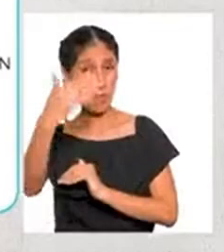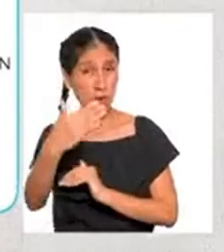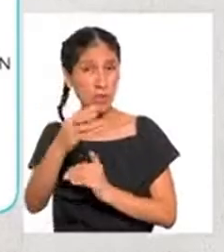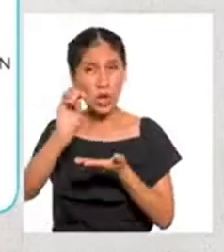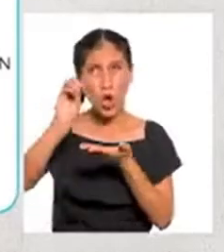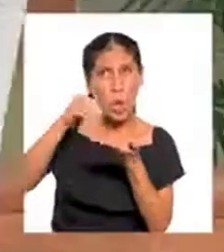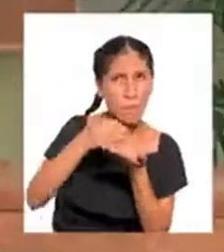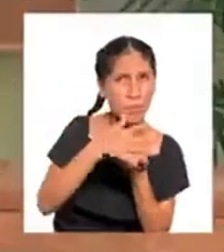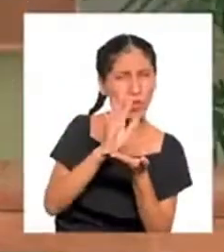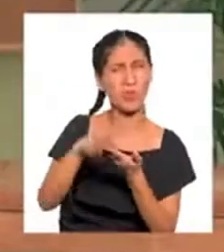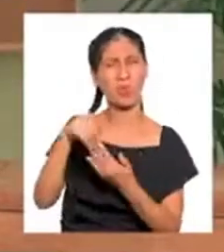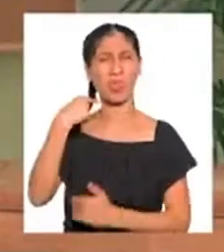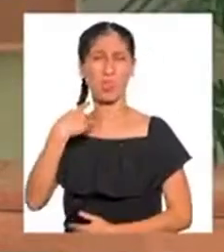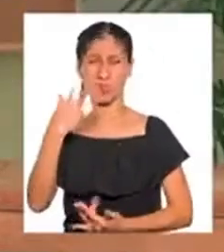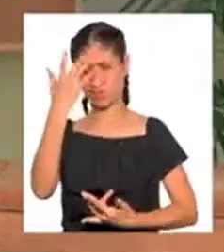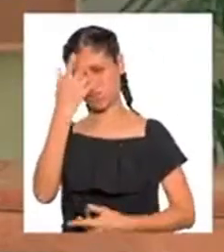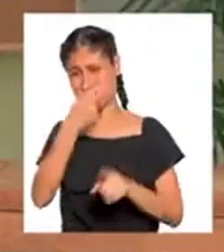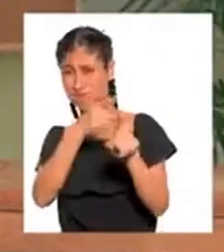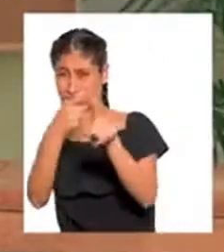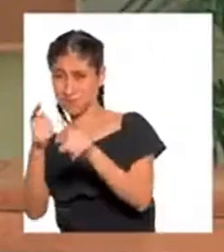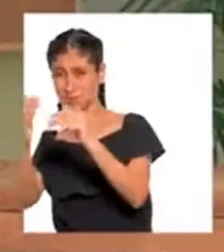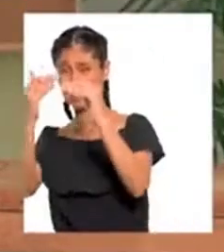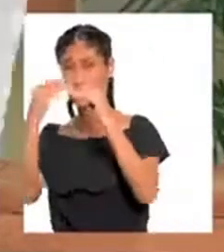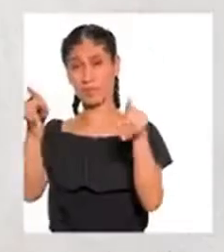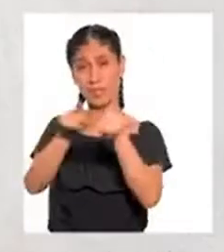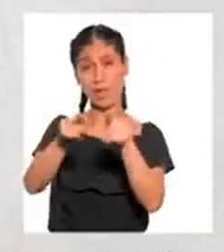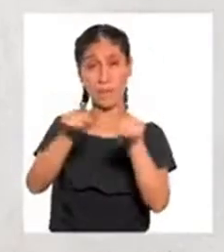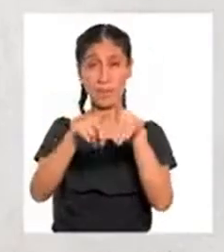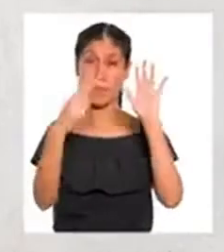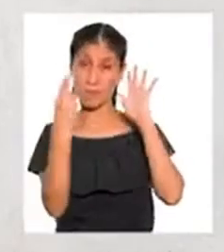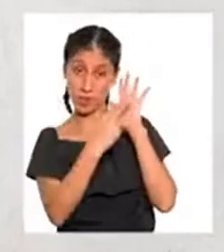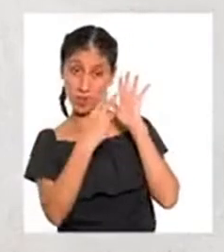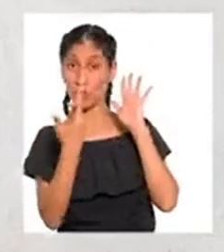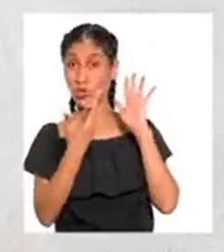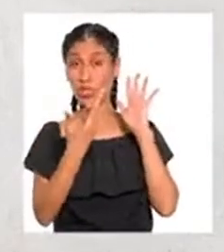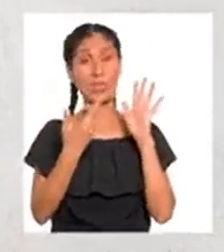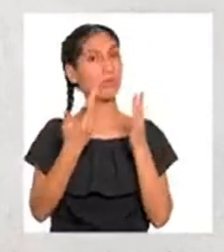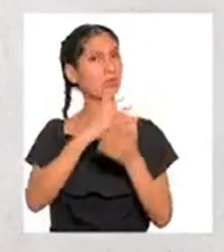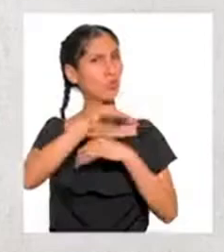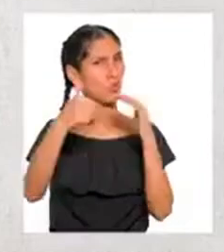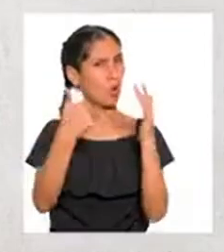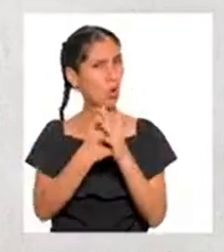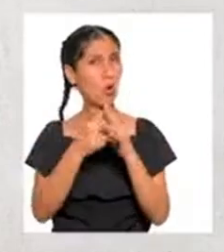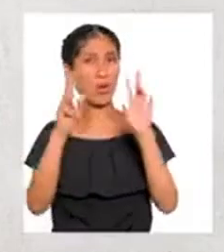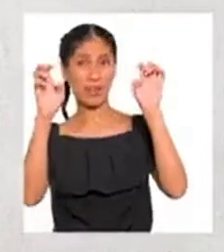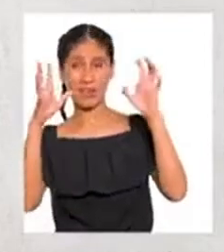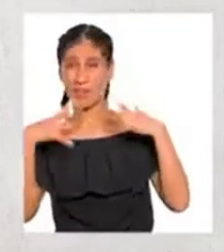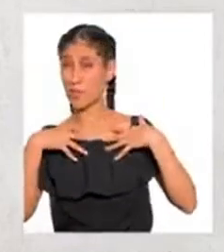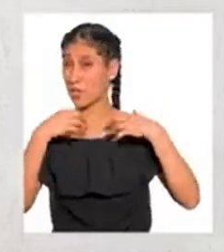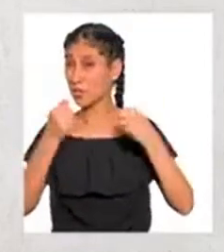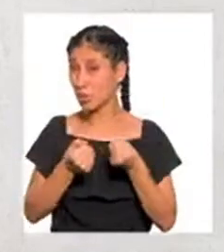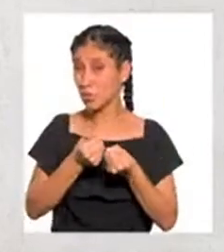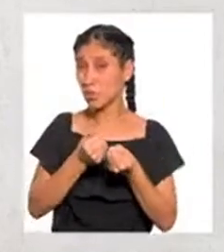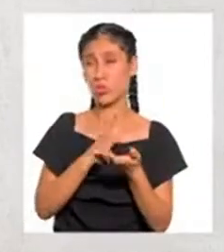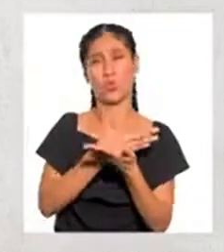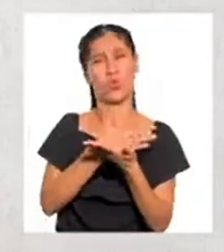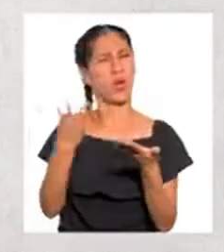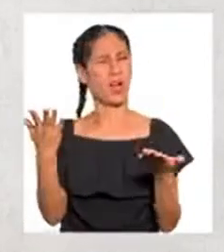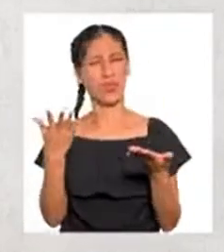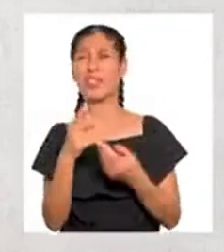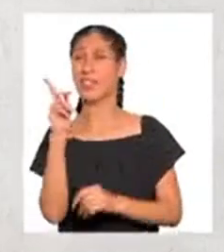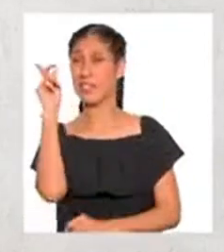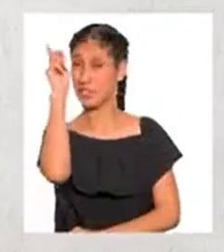afectada. Además, vimos que también había deficiencias en el sistema de salud, porque había limitaciones respecto de la